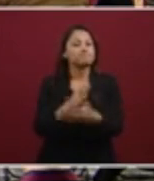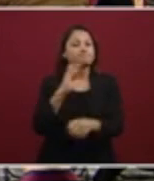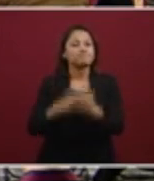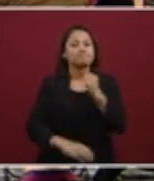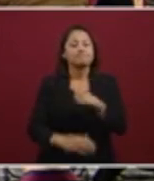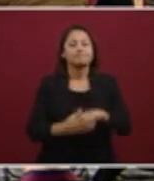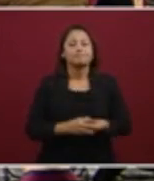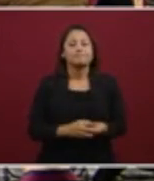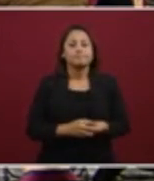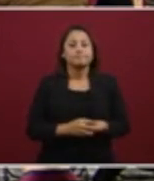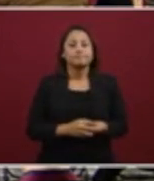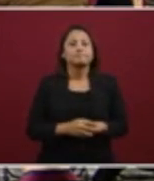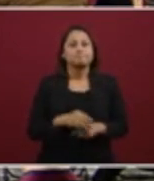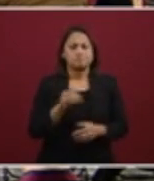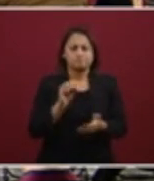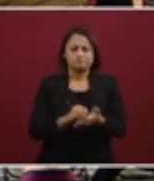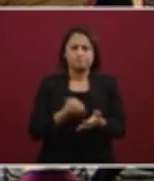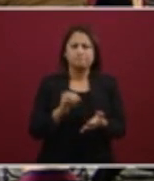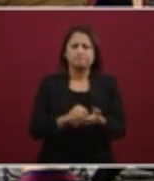que hay